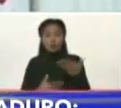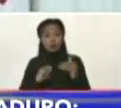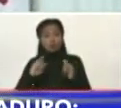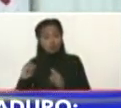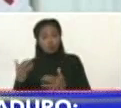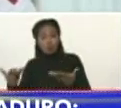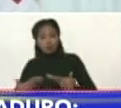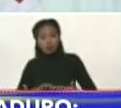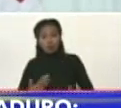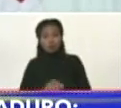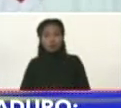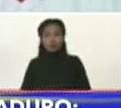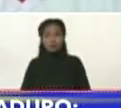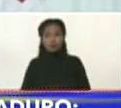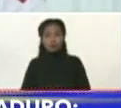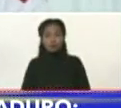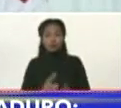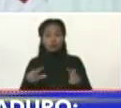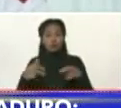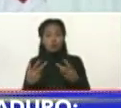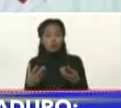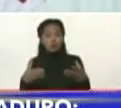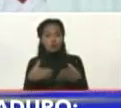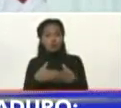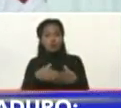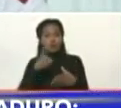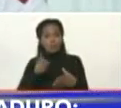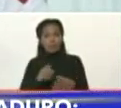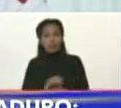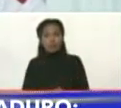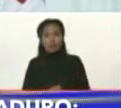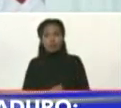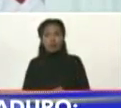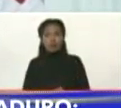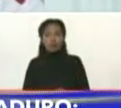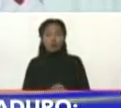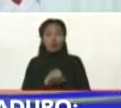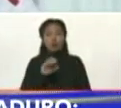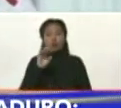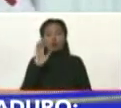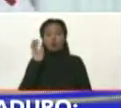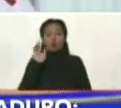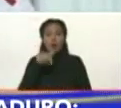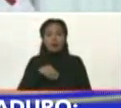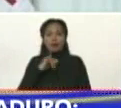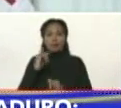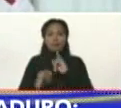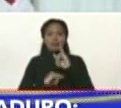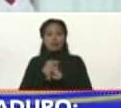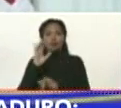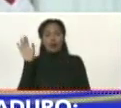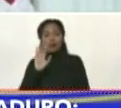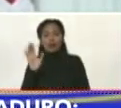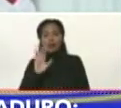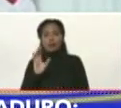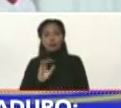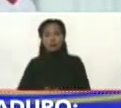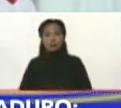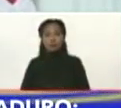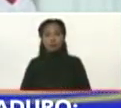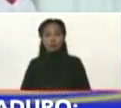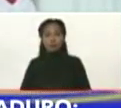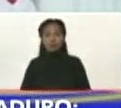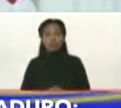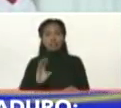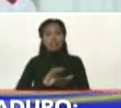nos han traído. Una nueva etapa con el Cumbre Internacional en Caracas, con el